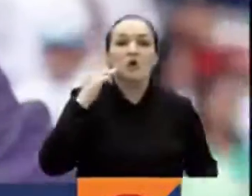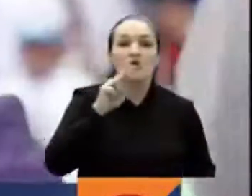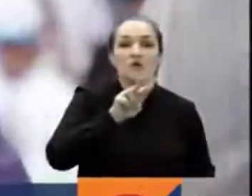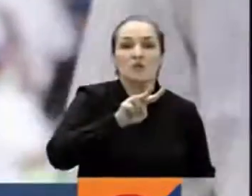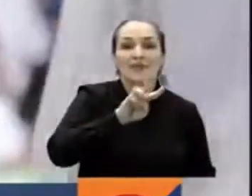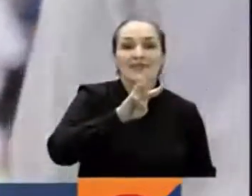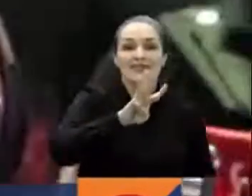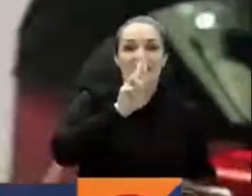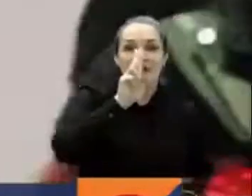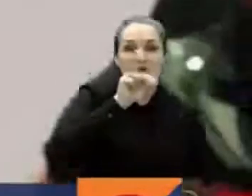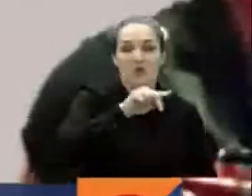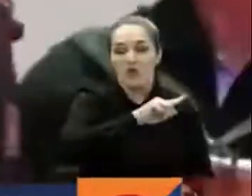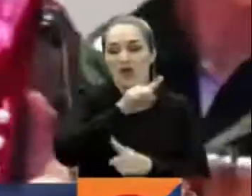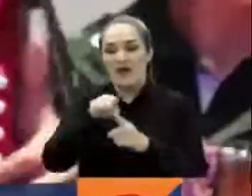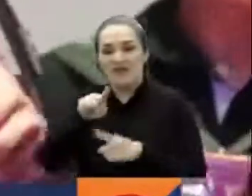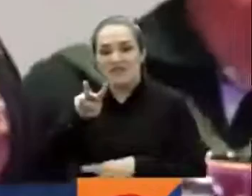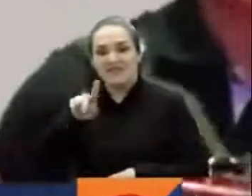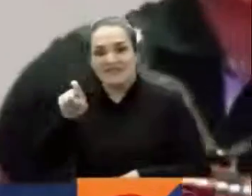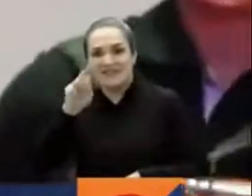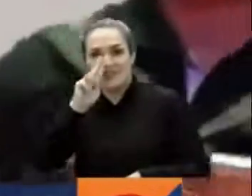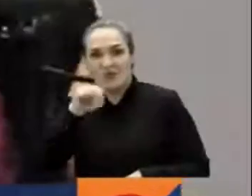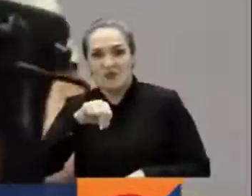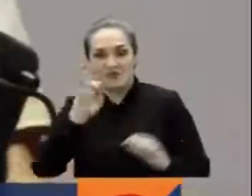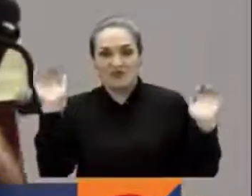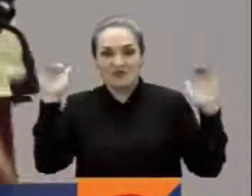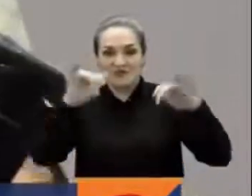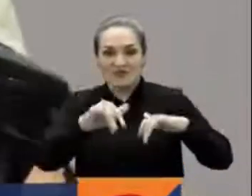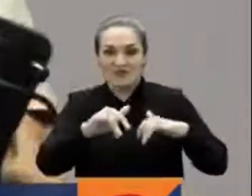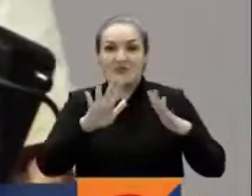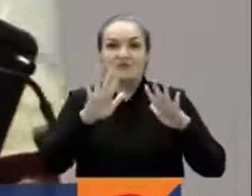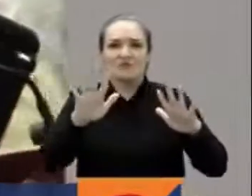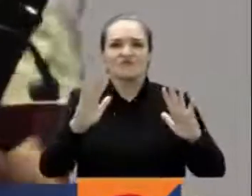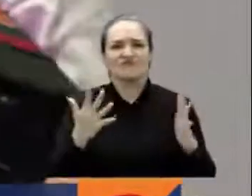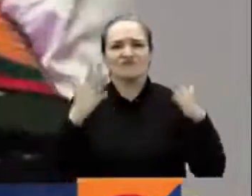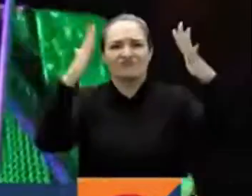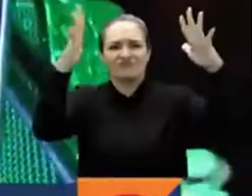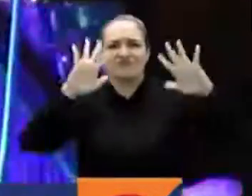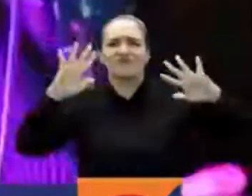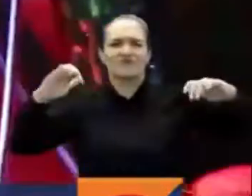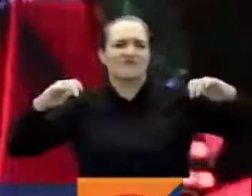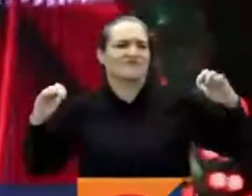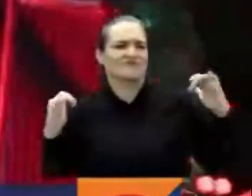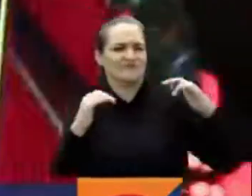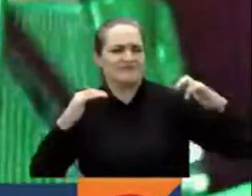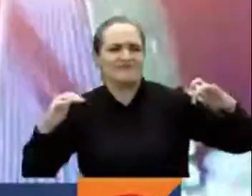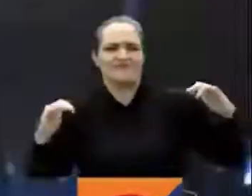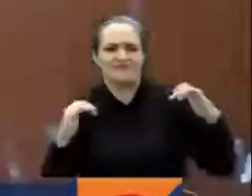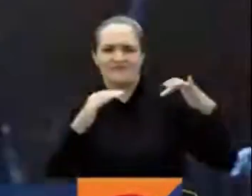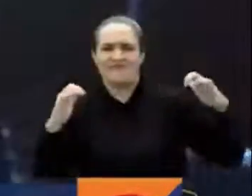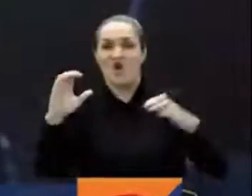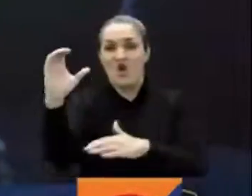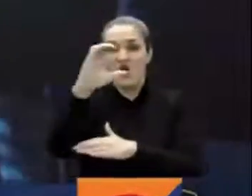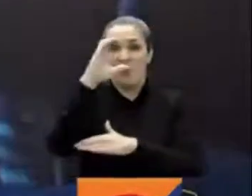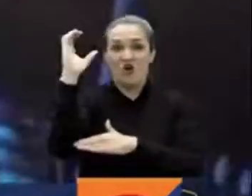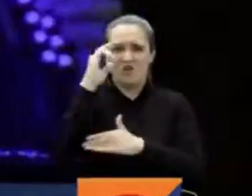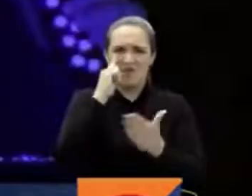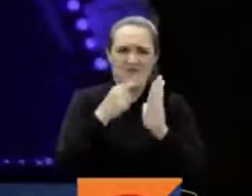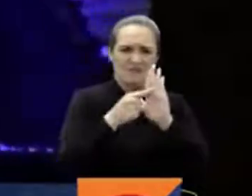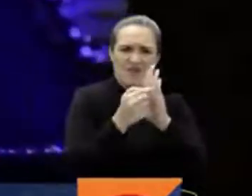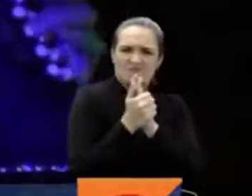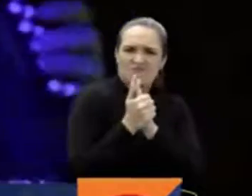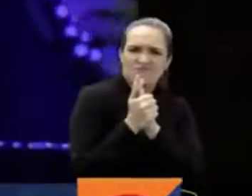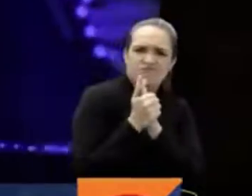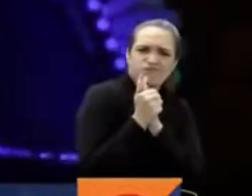de junio, Santa Marta reunirá a los amantes del folclor vallenato de toda Colombia, quienes demostrarán su talento en la versión